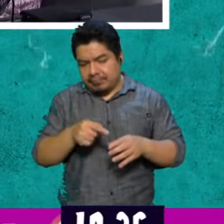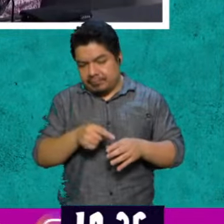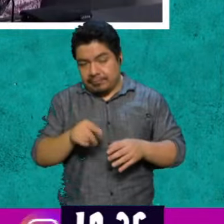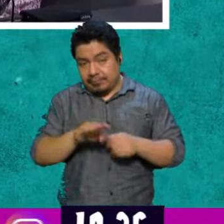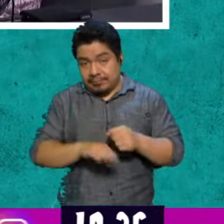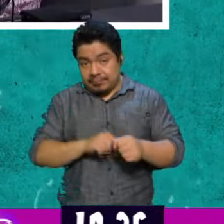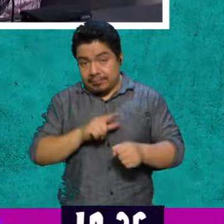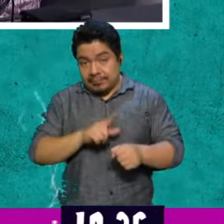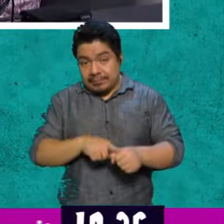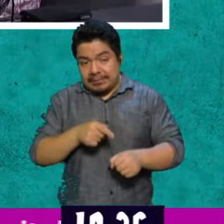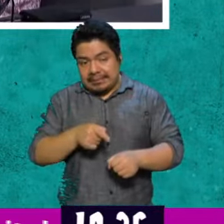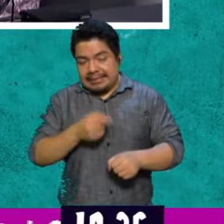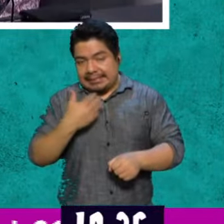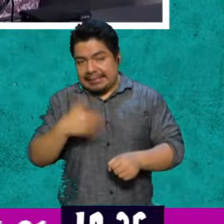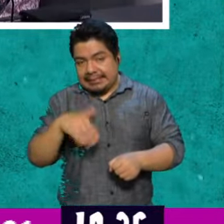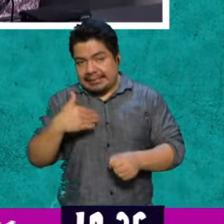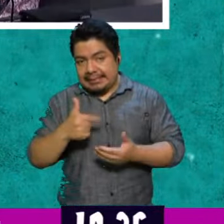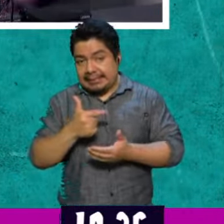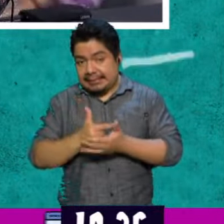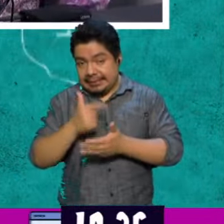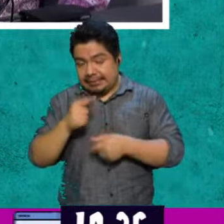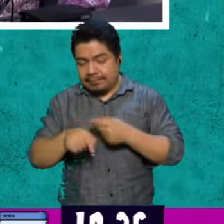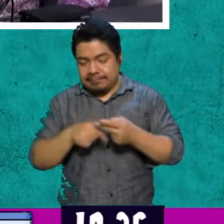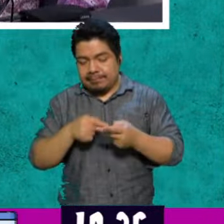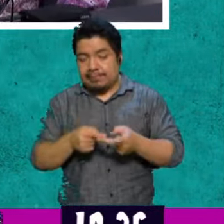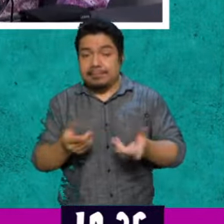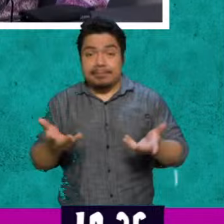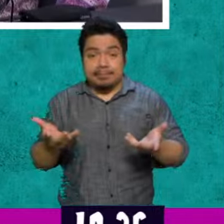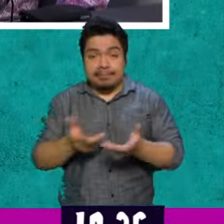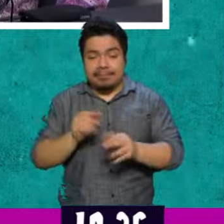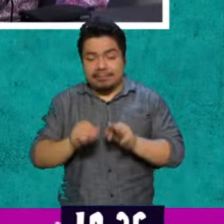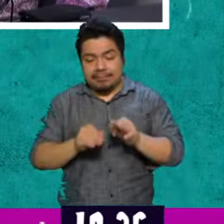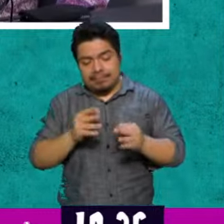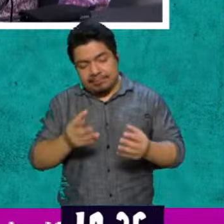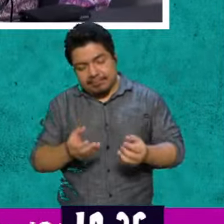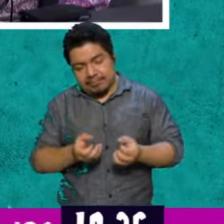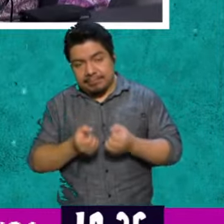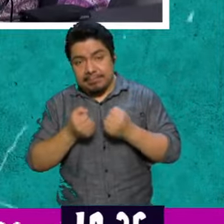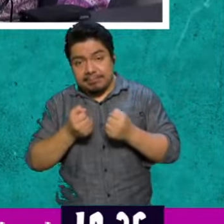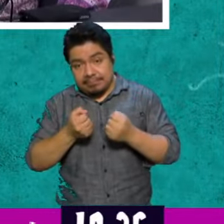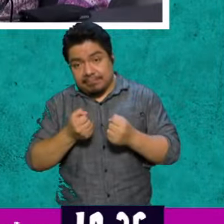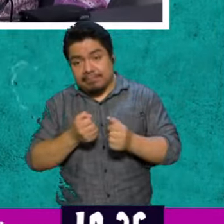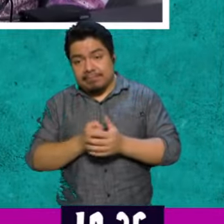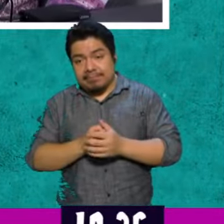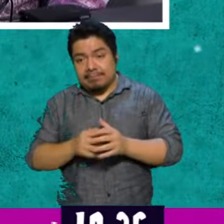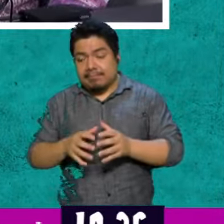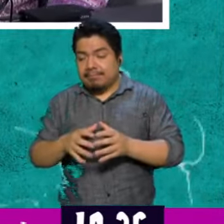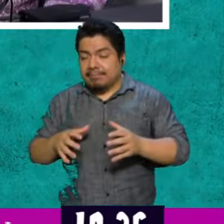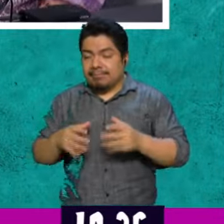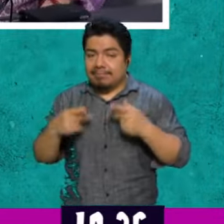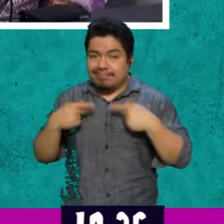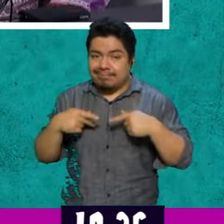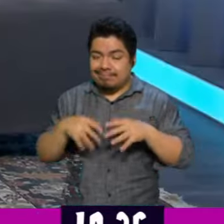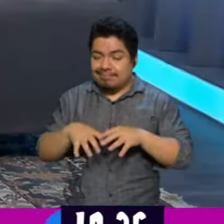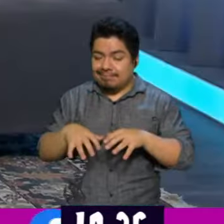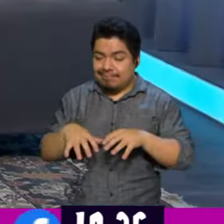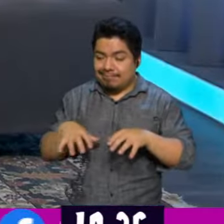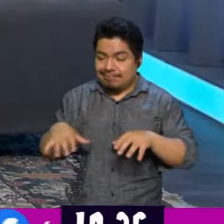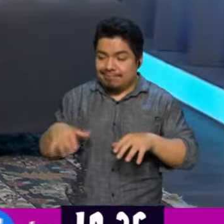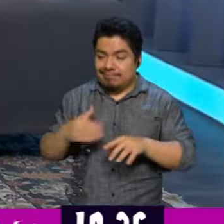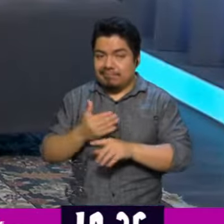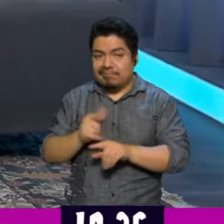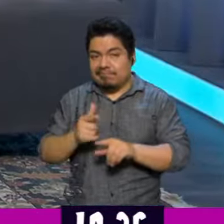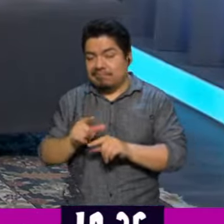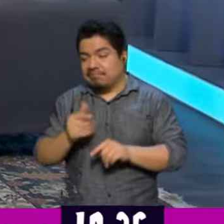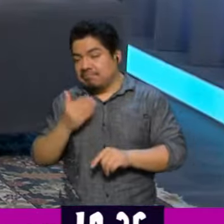están amenazadas, qué es lo que están haciendo para hacer este rescate. Pues en lo que es la mancha urbana, ya casi no quedan en libertad,